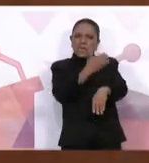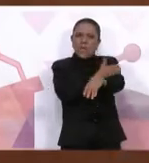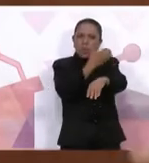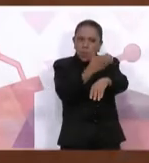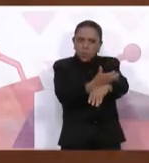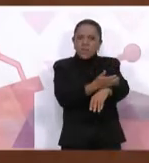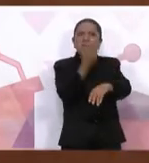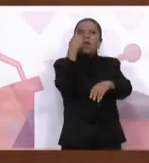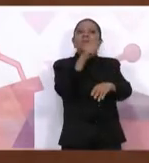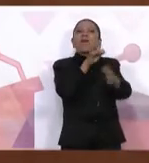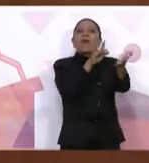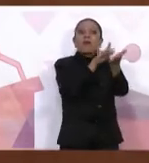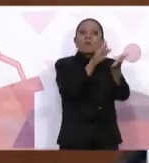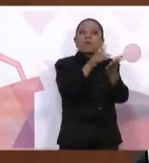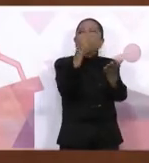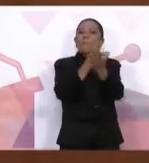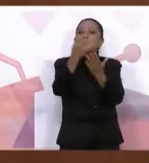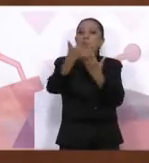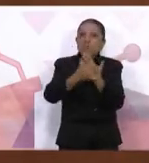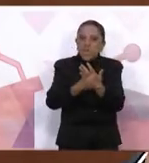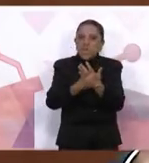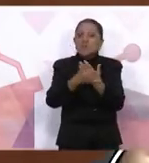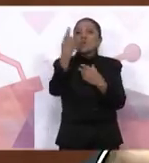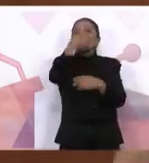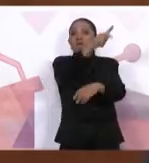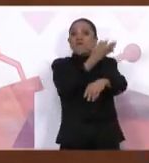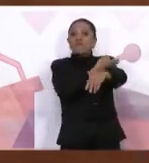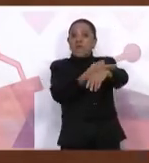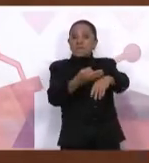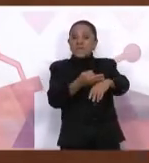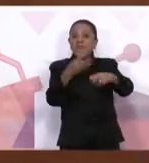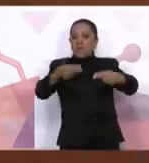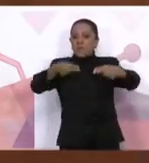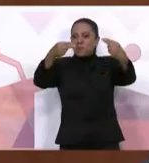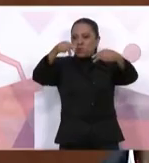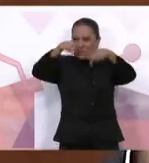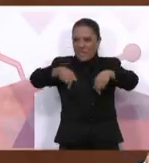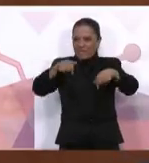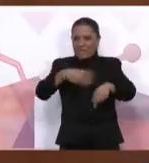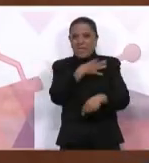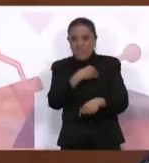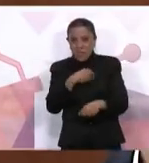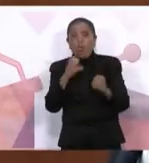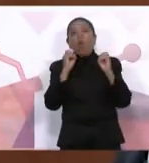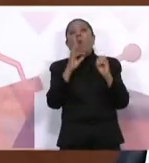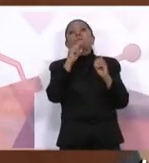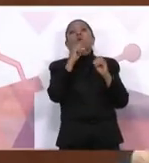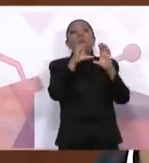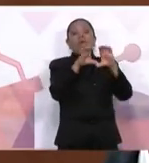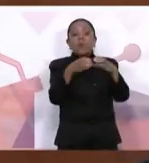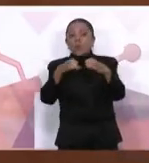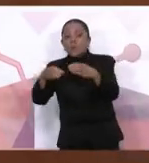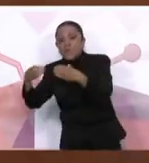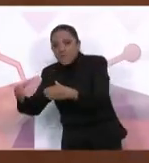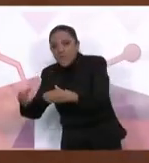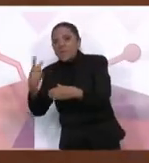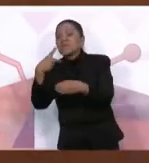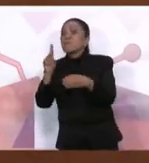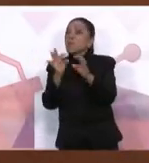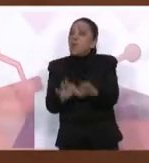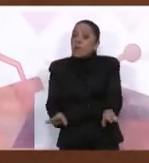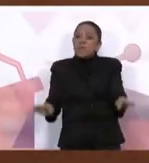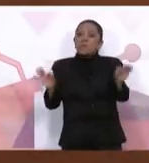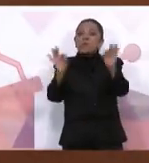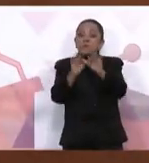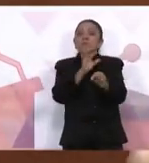uno para sus familias para sus hijos o para que mejoren sus comunidades pero lo más importante que tengan la posibilidad de regresar